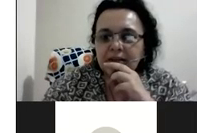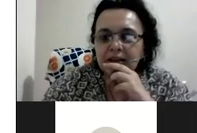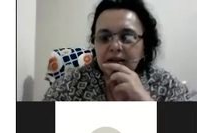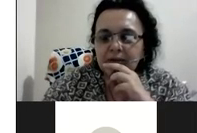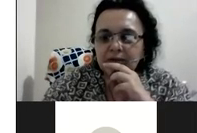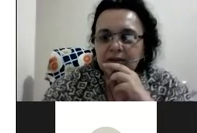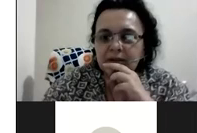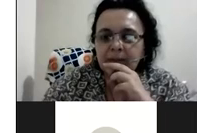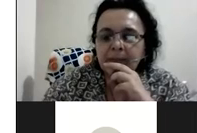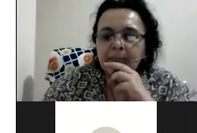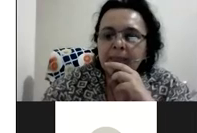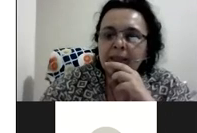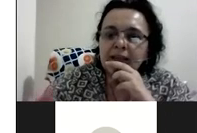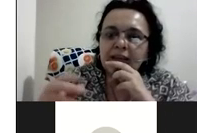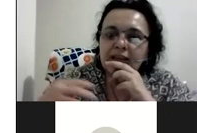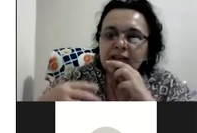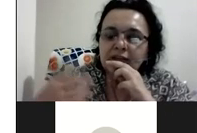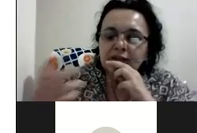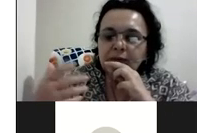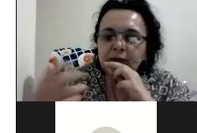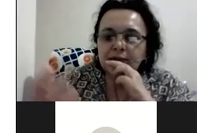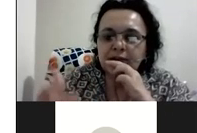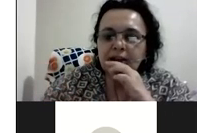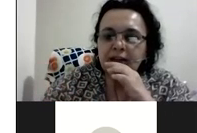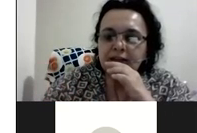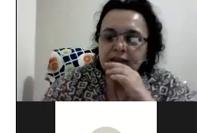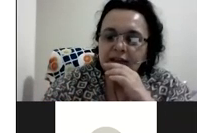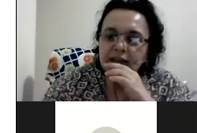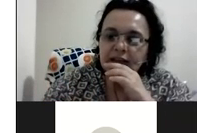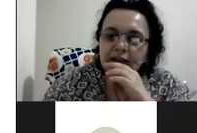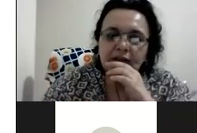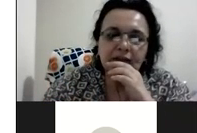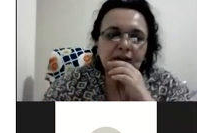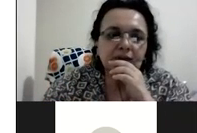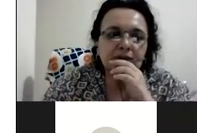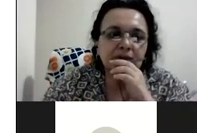las canciones que les gustan. Y yo voy a buscar